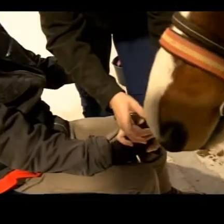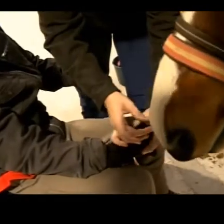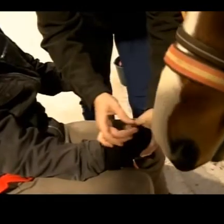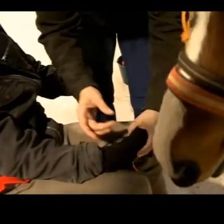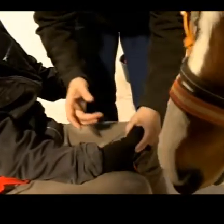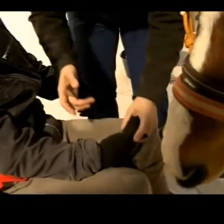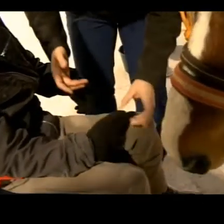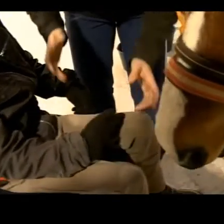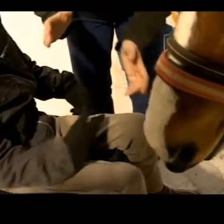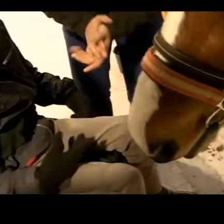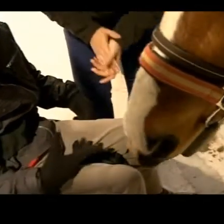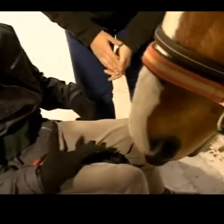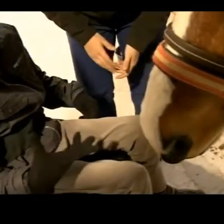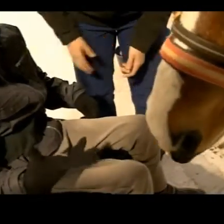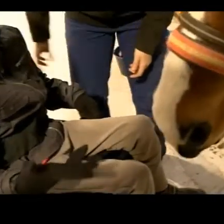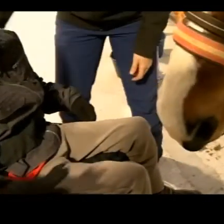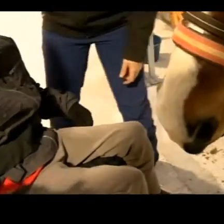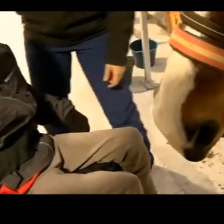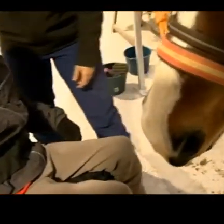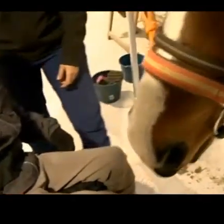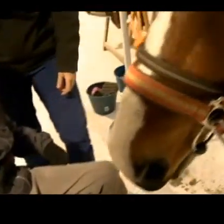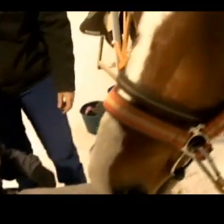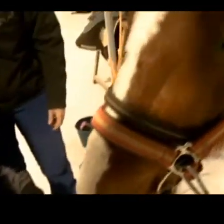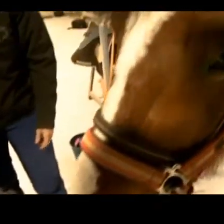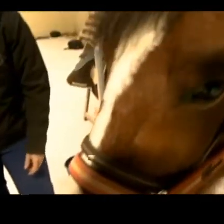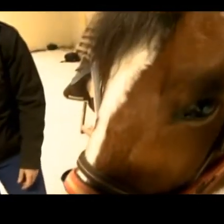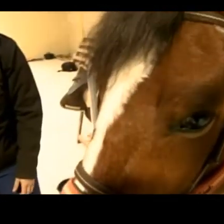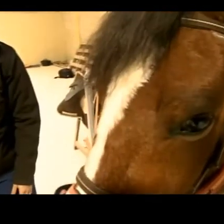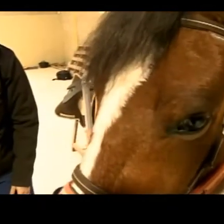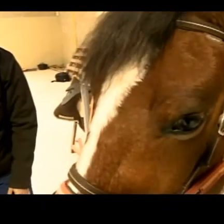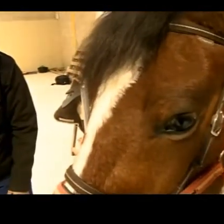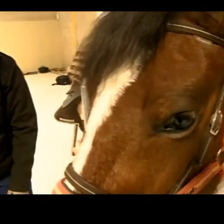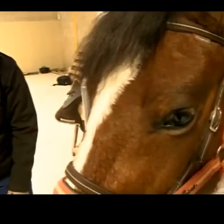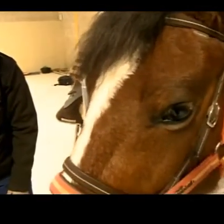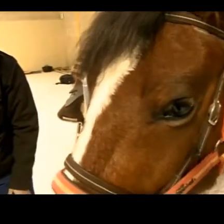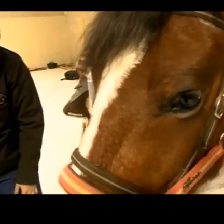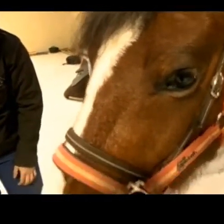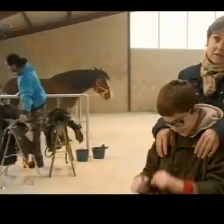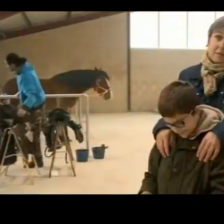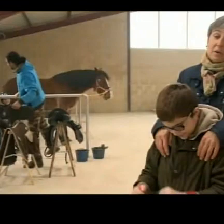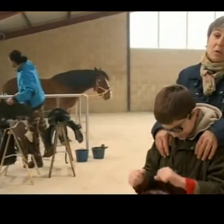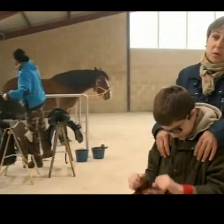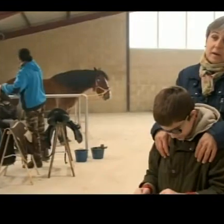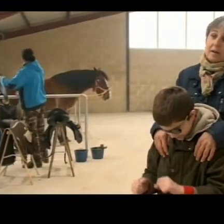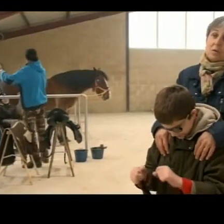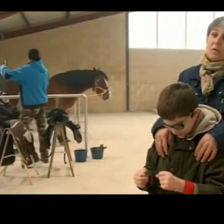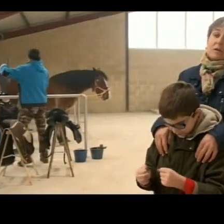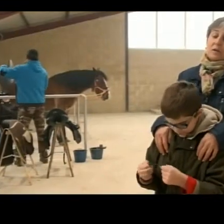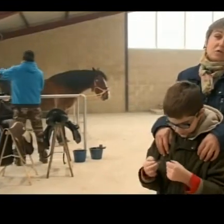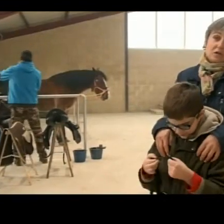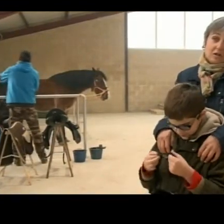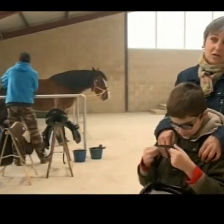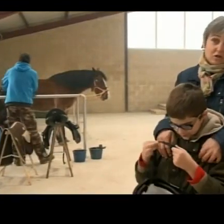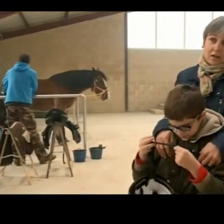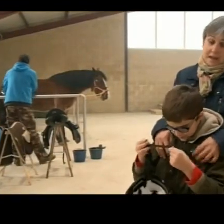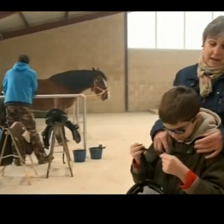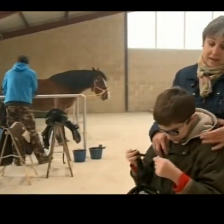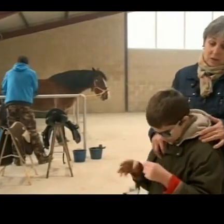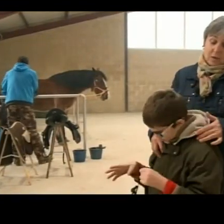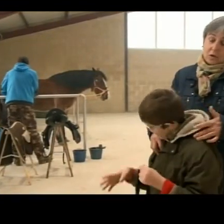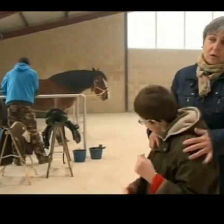tan grande, lo primero que les hace es como un poco de miedo. Es primero probar y luego, porque a todos